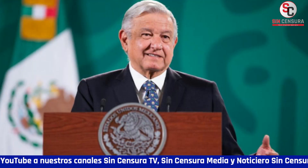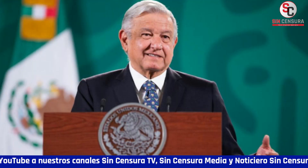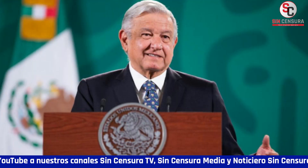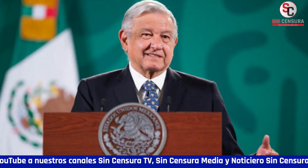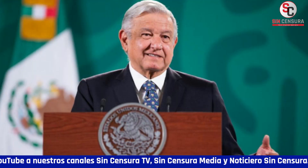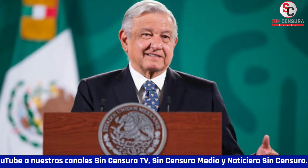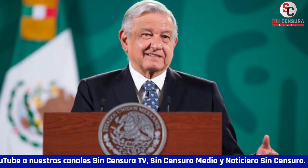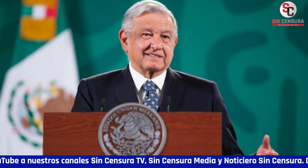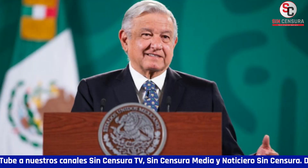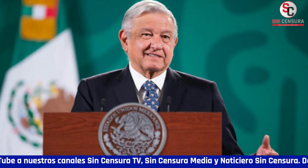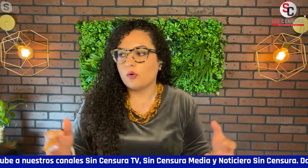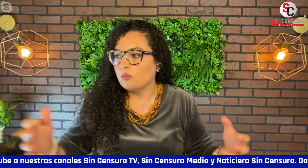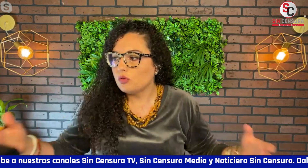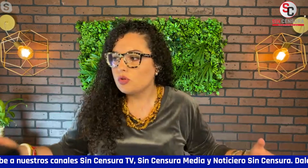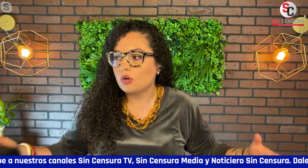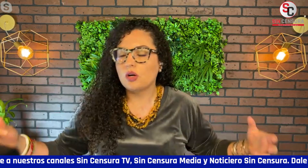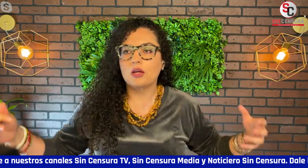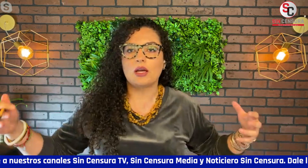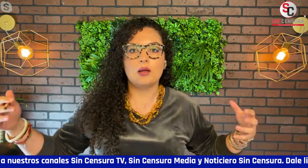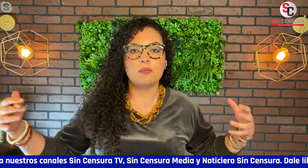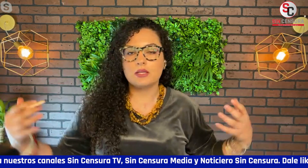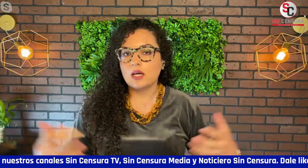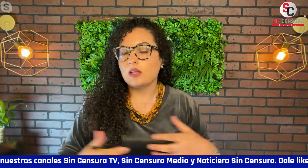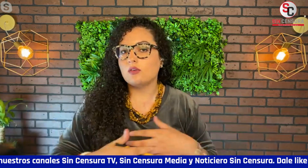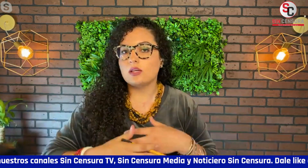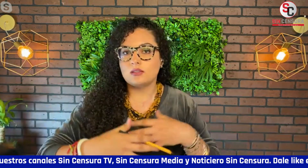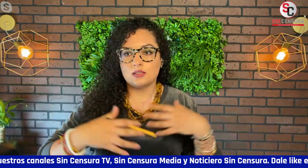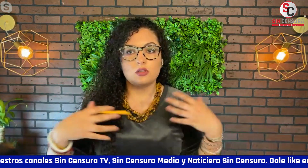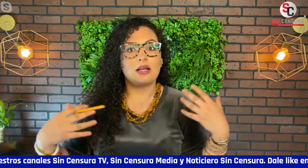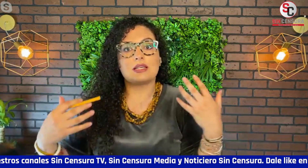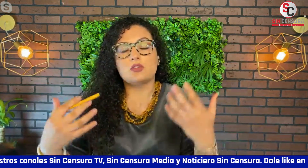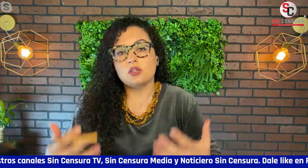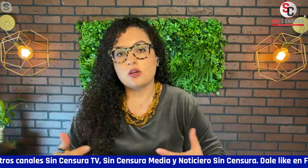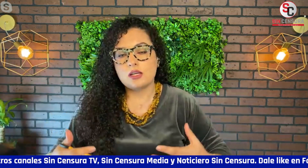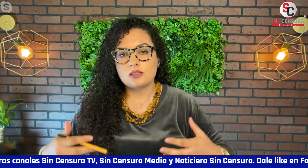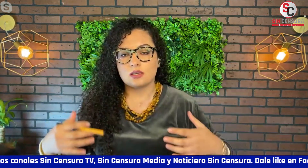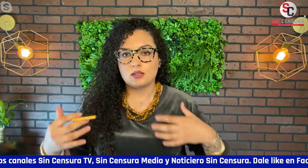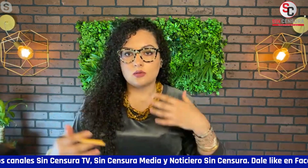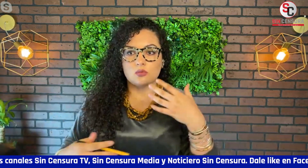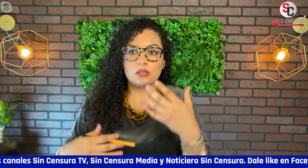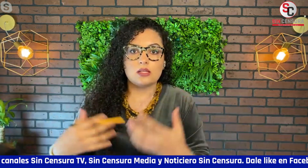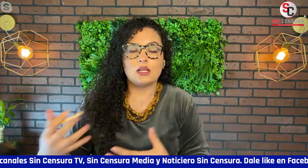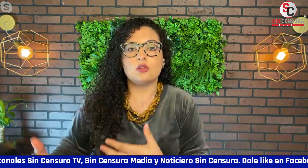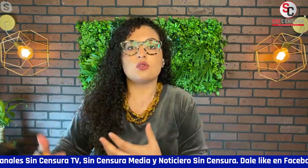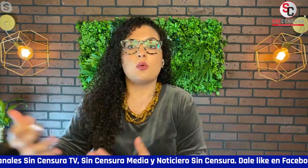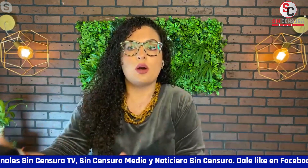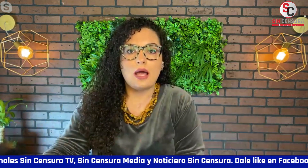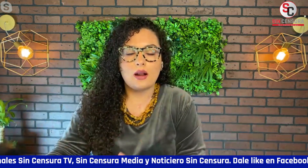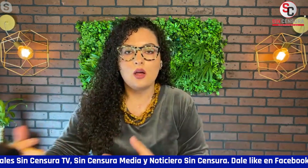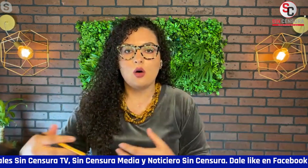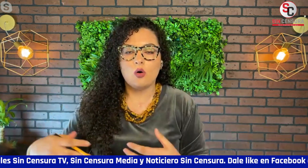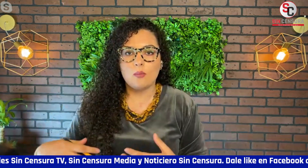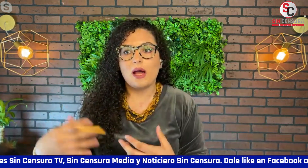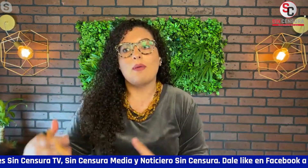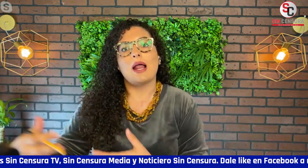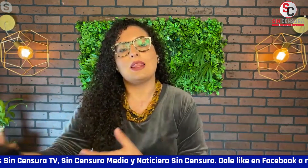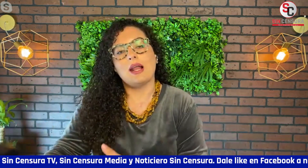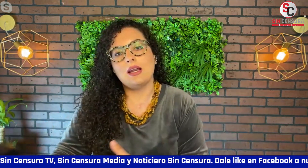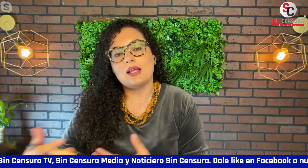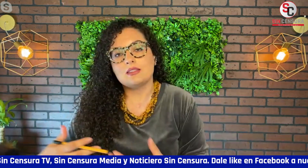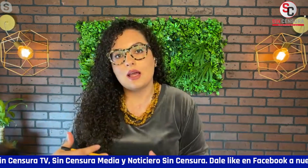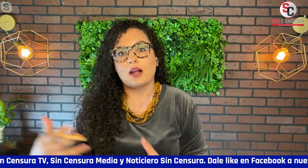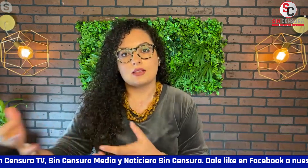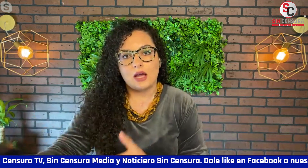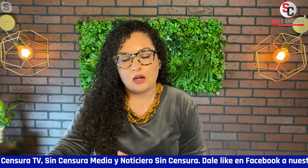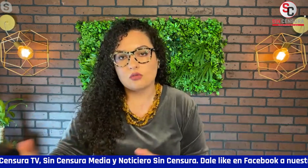buscaba, reafirmando que por mucho que el empresario esté haciendo las gestiones y esté intentando sobornar o